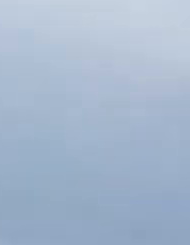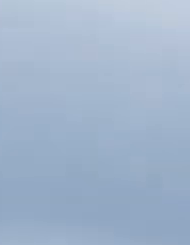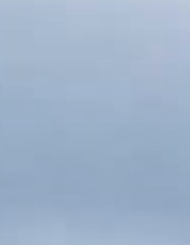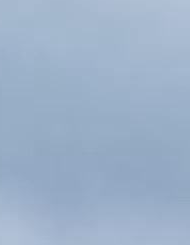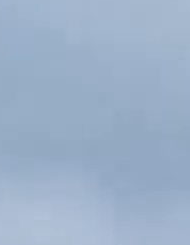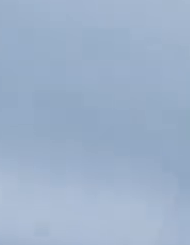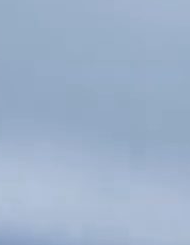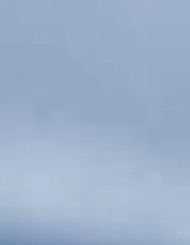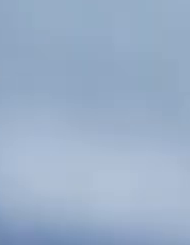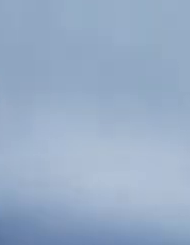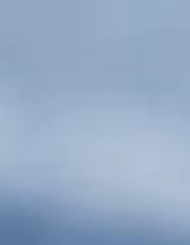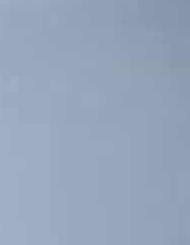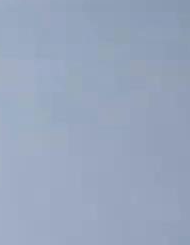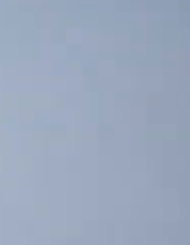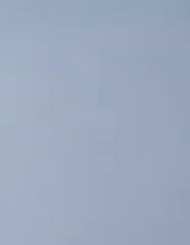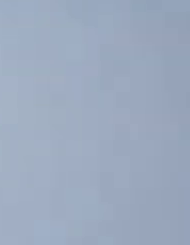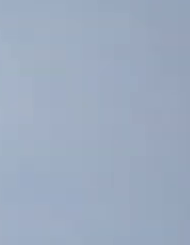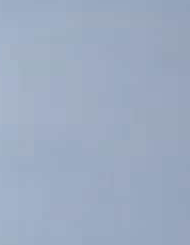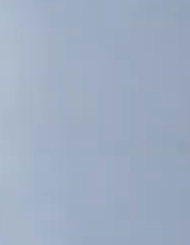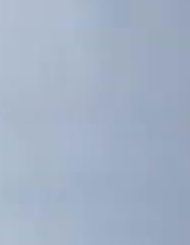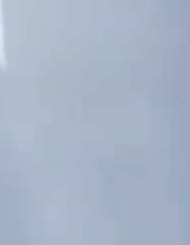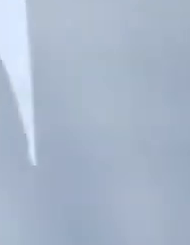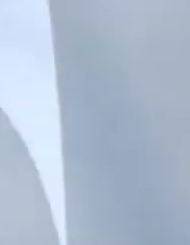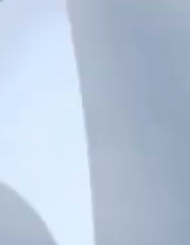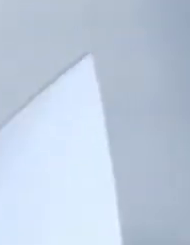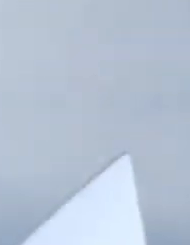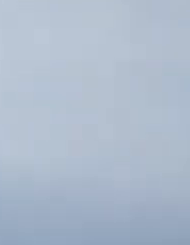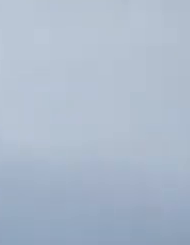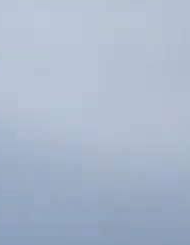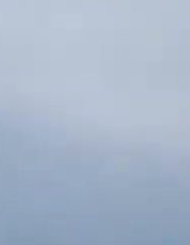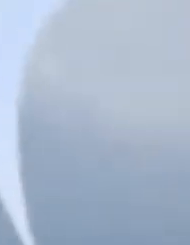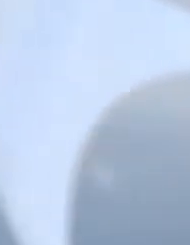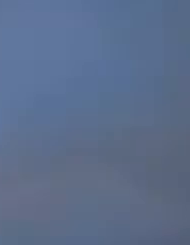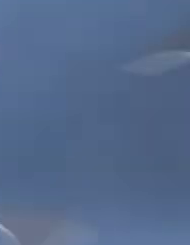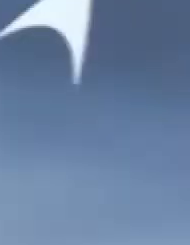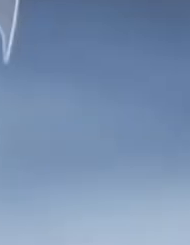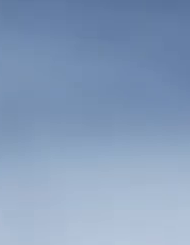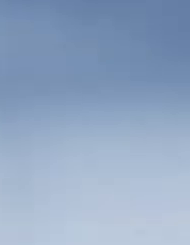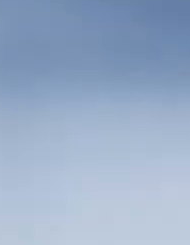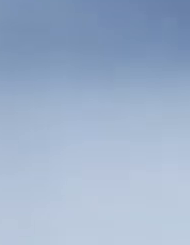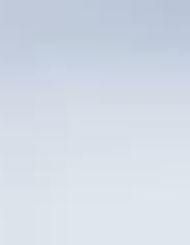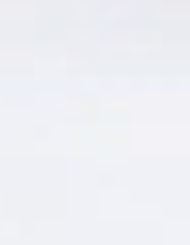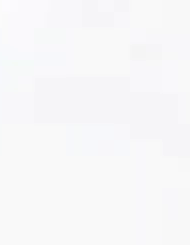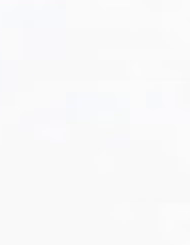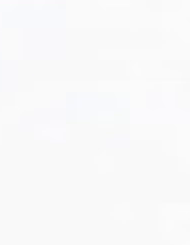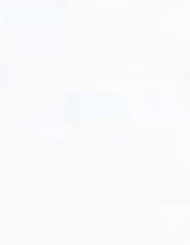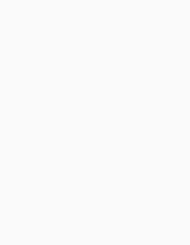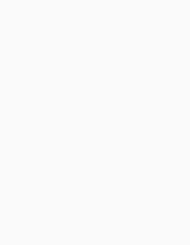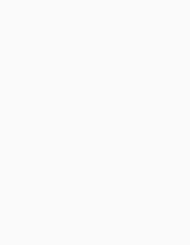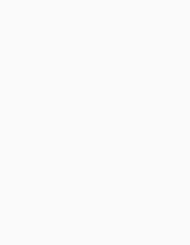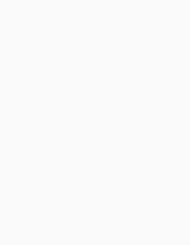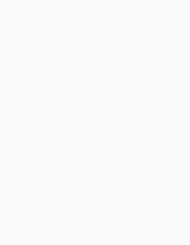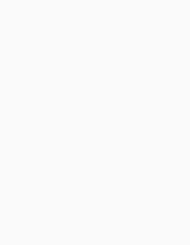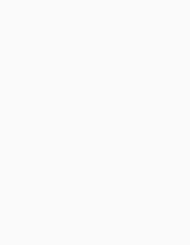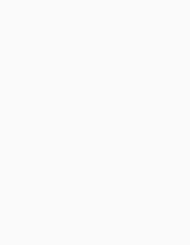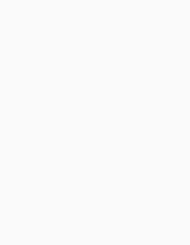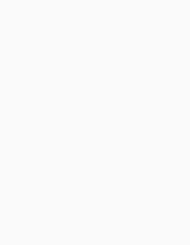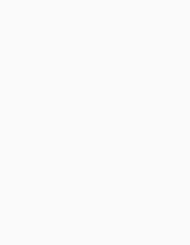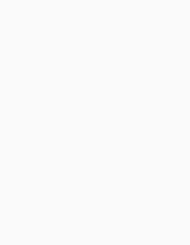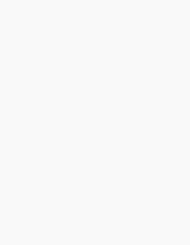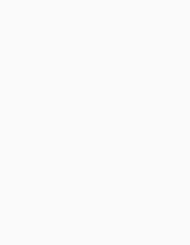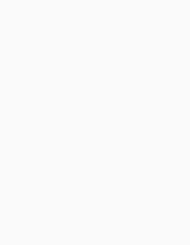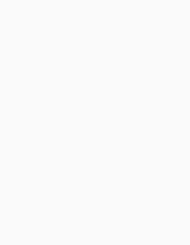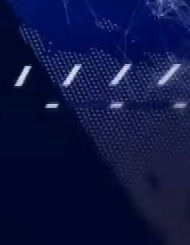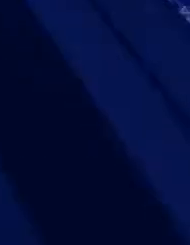En Enlace Televisión, las noticias son presentadas con el patrocinio de Impala Terminals Barranca Bermeja.